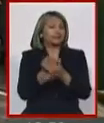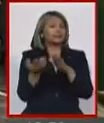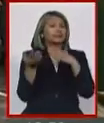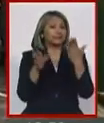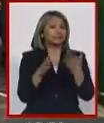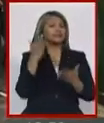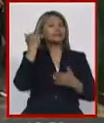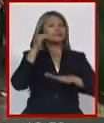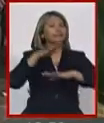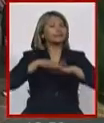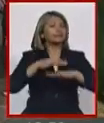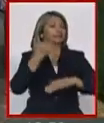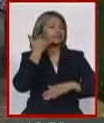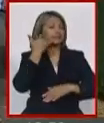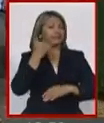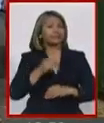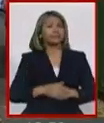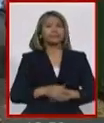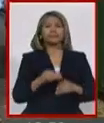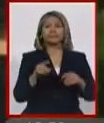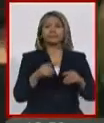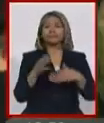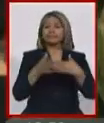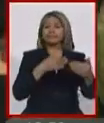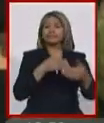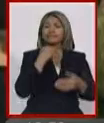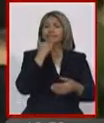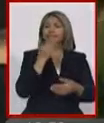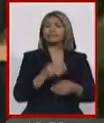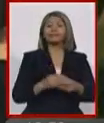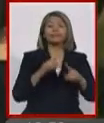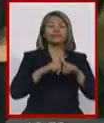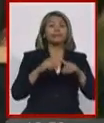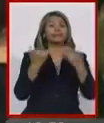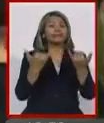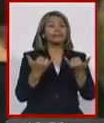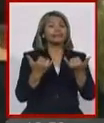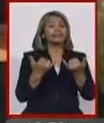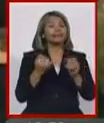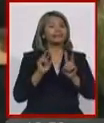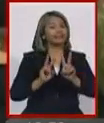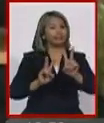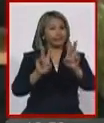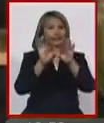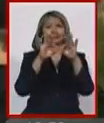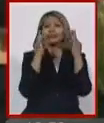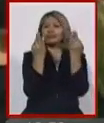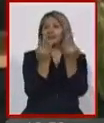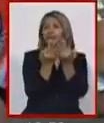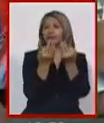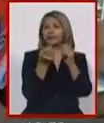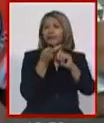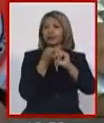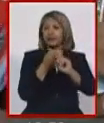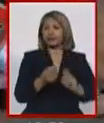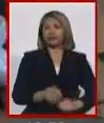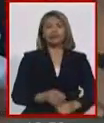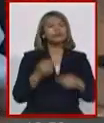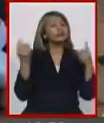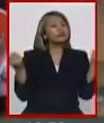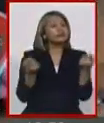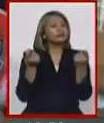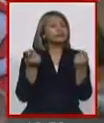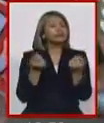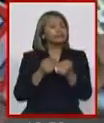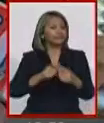muerte por llamadas anónimas, a las cuales le restó importancia, y ahora sus restos son velados por su familia y amigos. Su pecado más